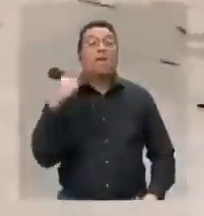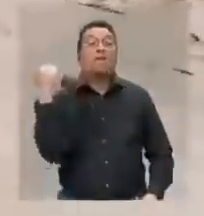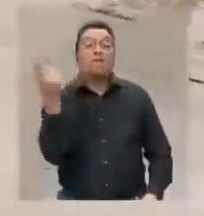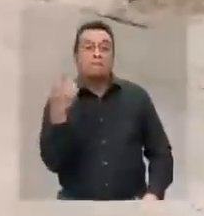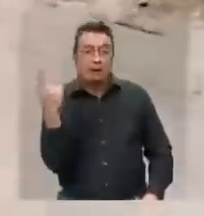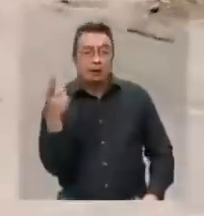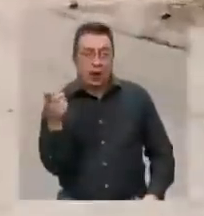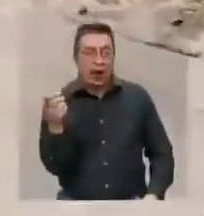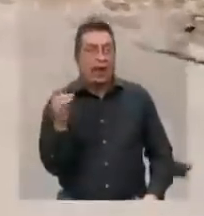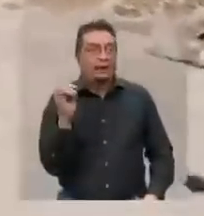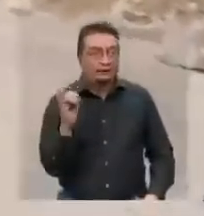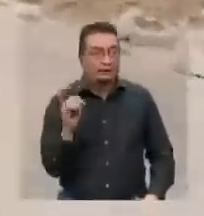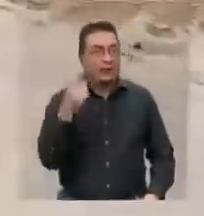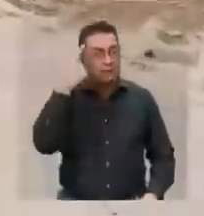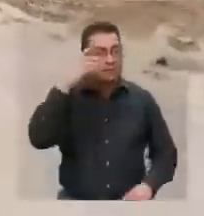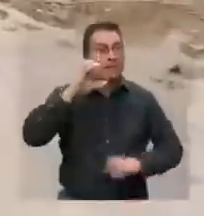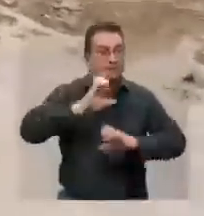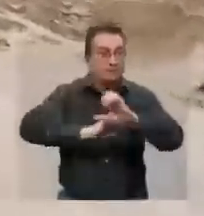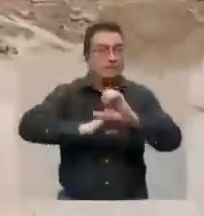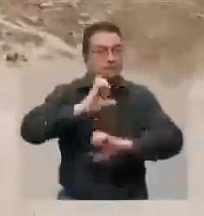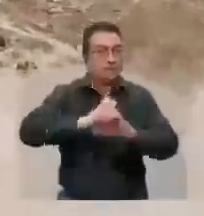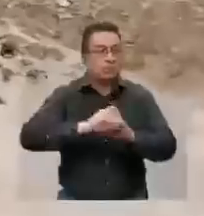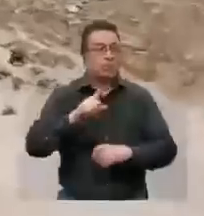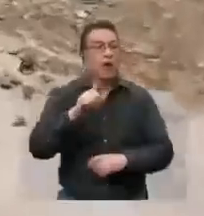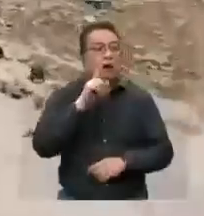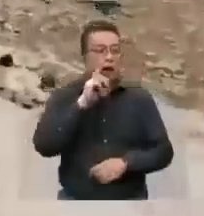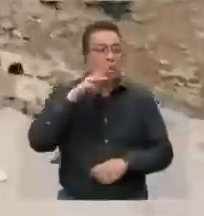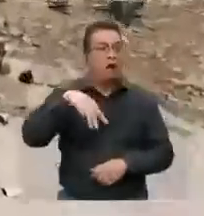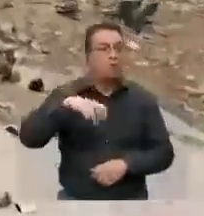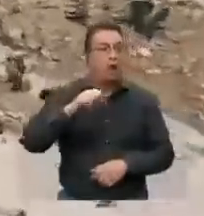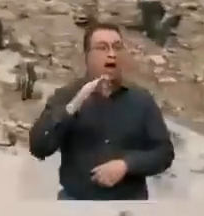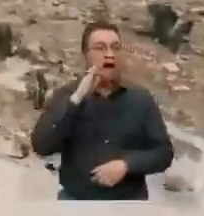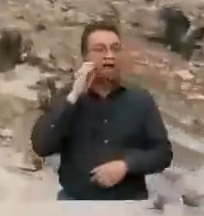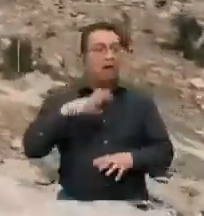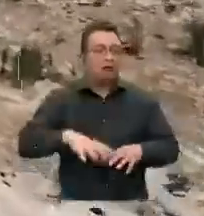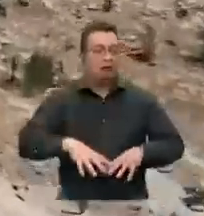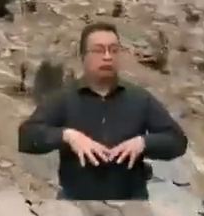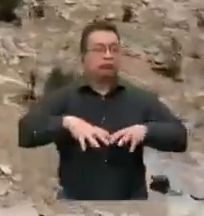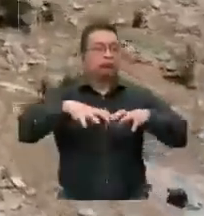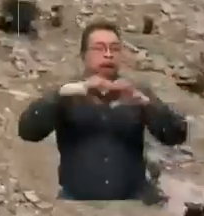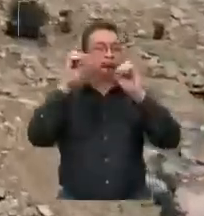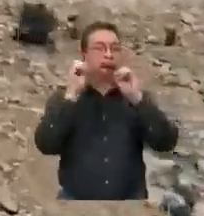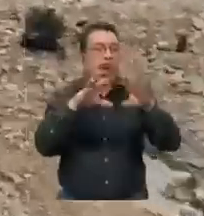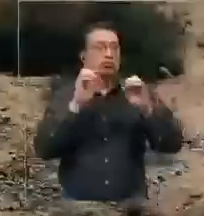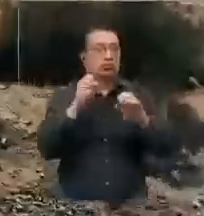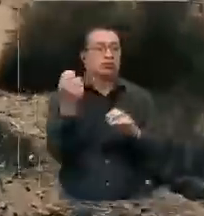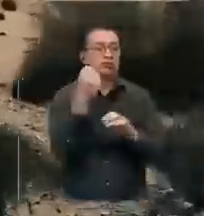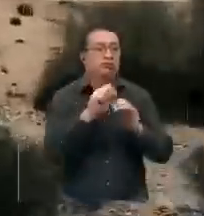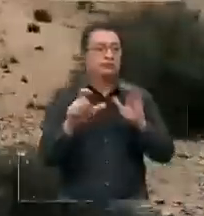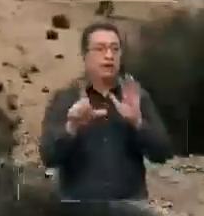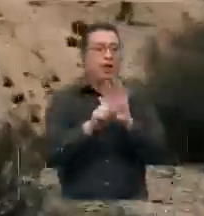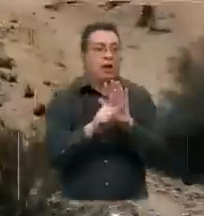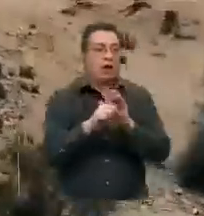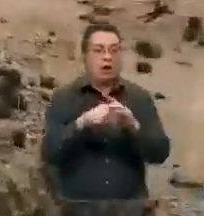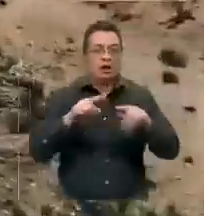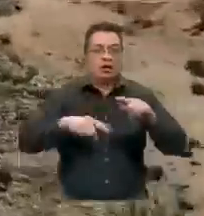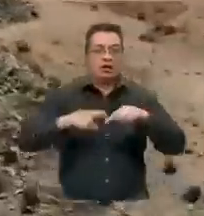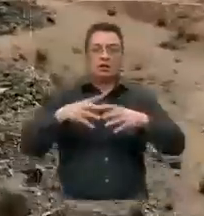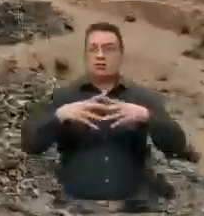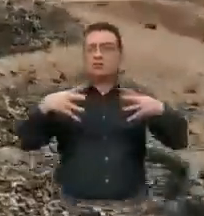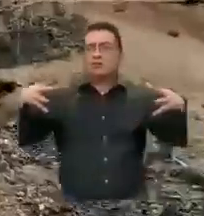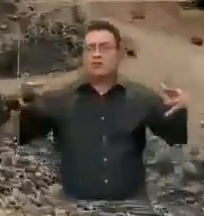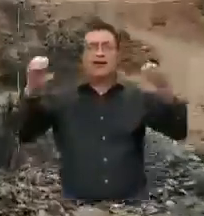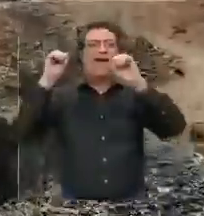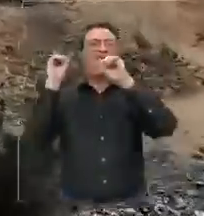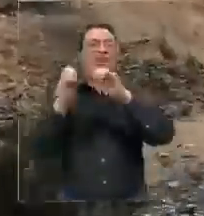Particulares, pero claro, también empresas que han creado mafias que acoplan basura en vertederos ilegales en inmensos terrenos